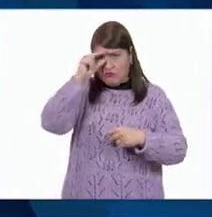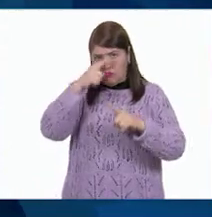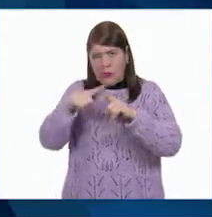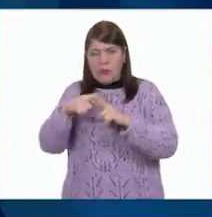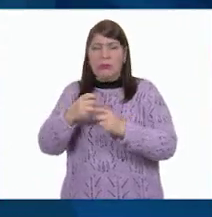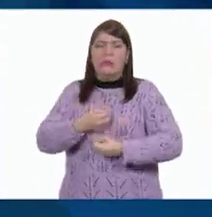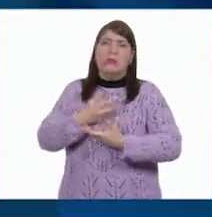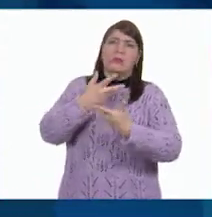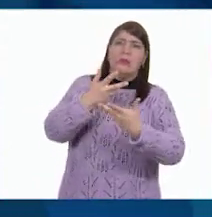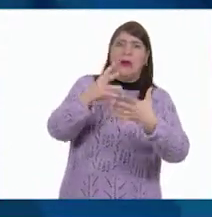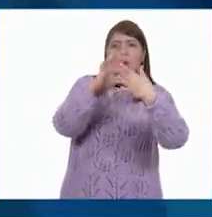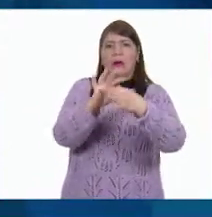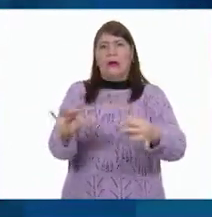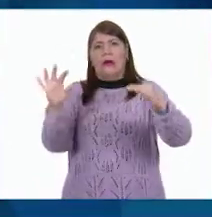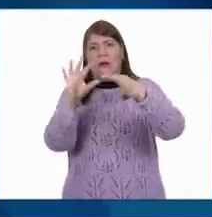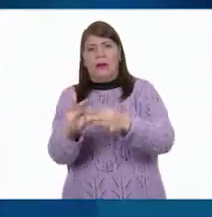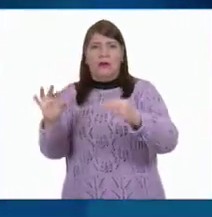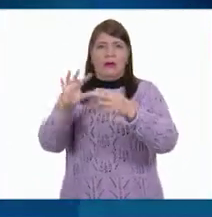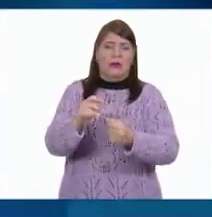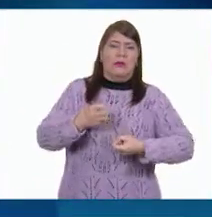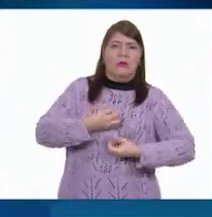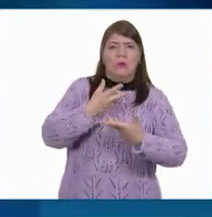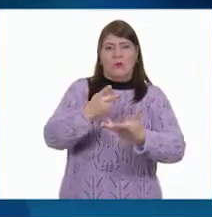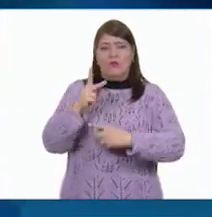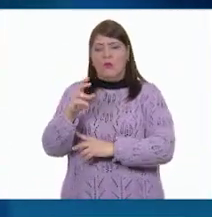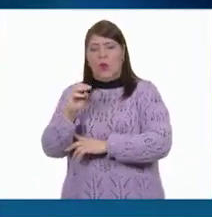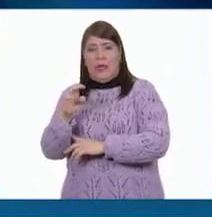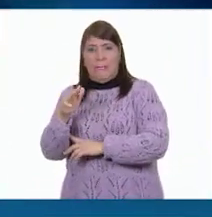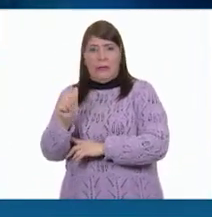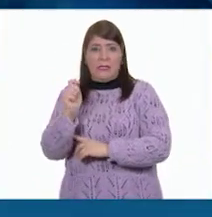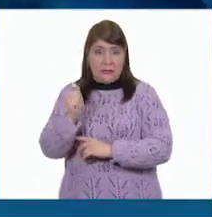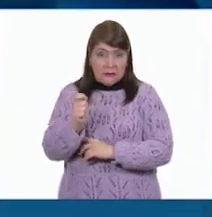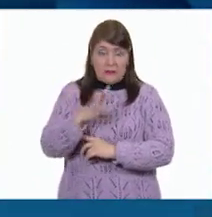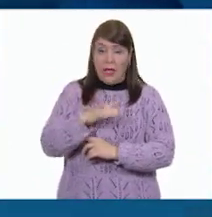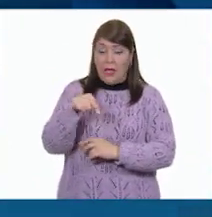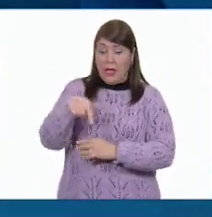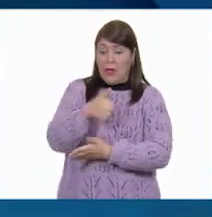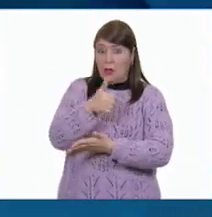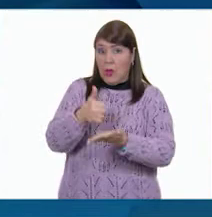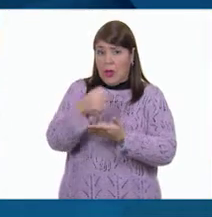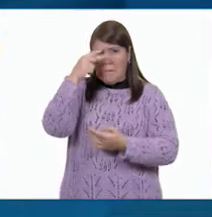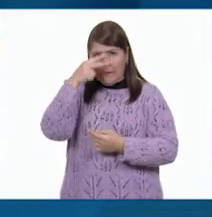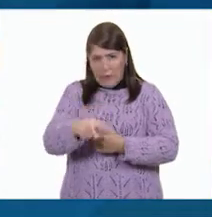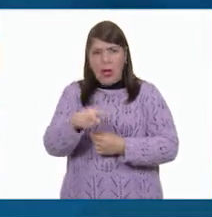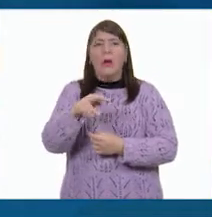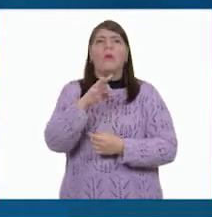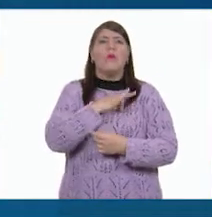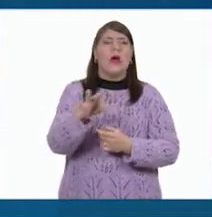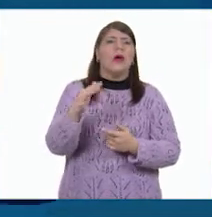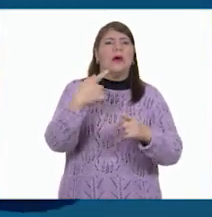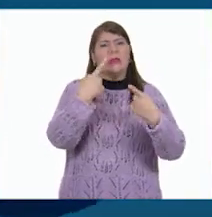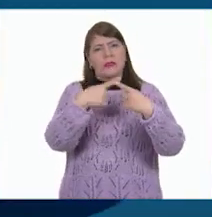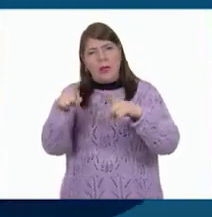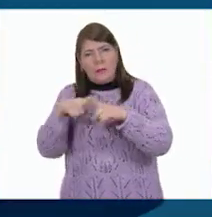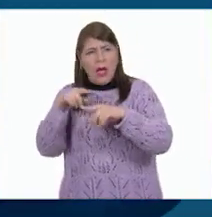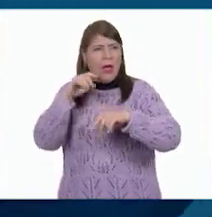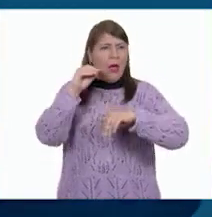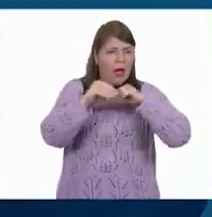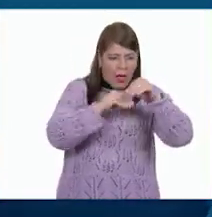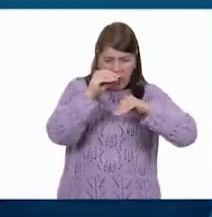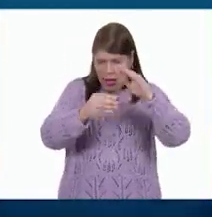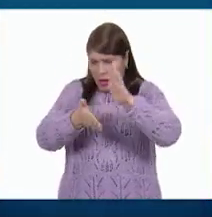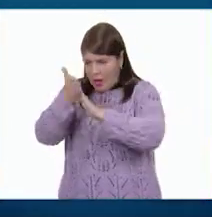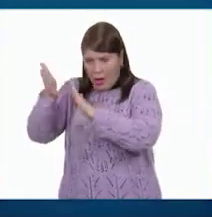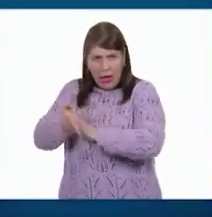declamaron panegíricos y poemas. La Ciudad de México se remozó con una serie de sobresalientes obras